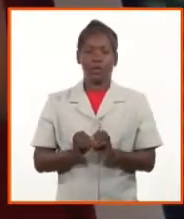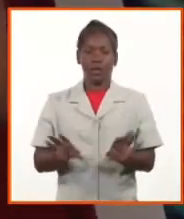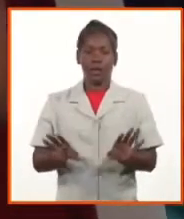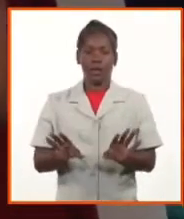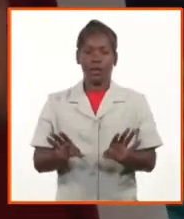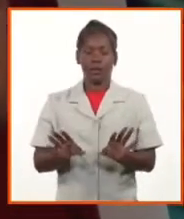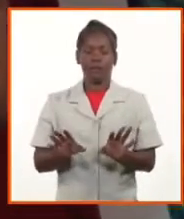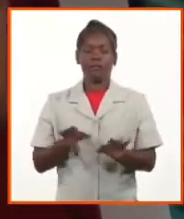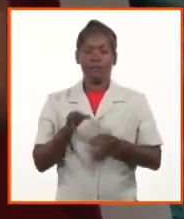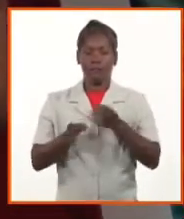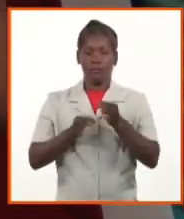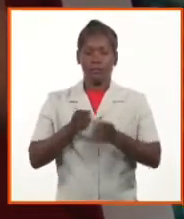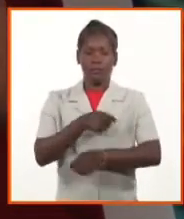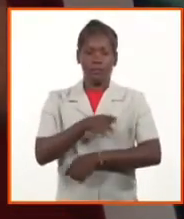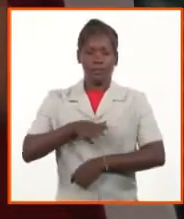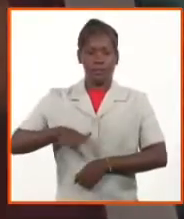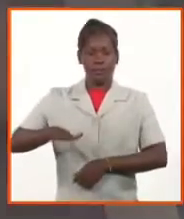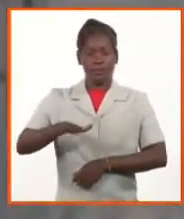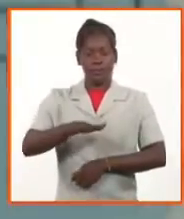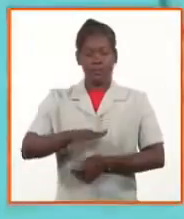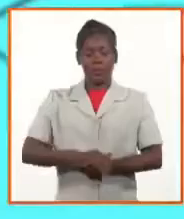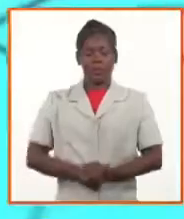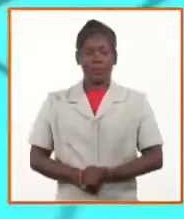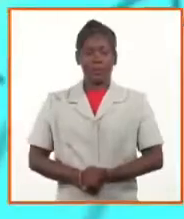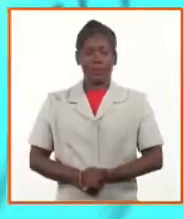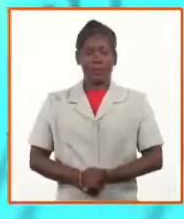arista filosa de los acontecimientos.